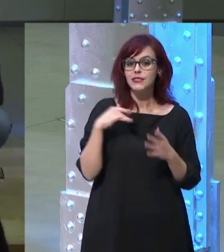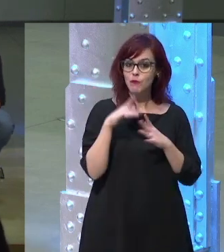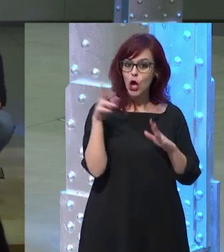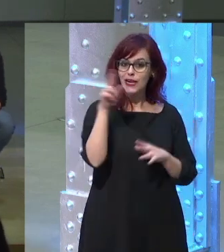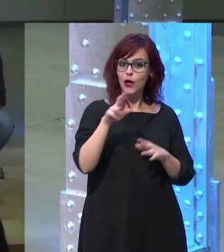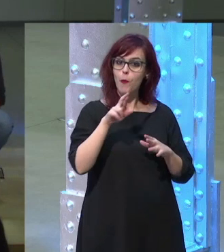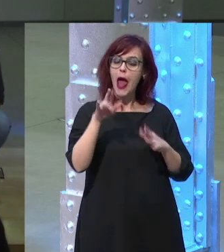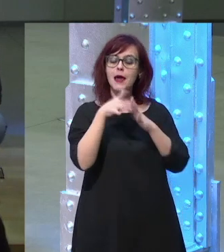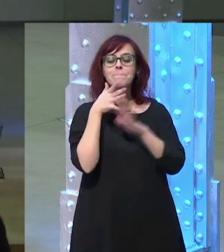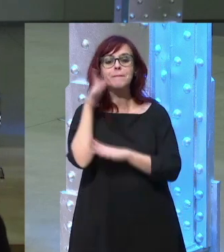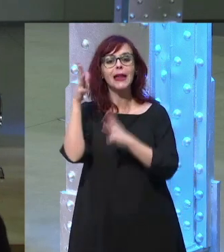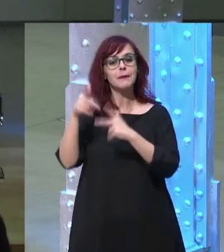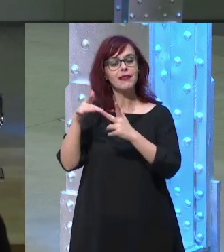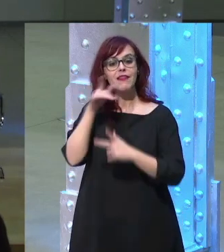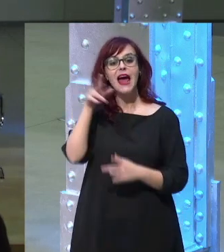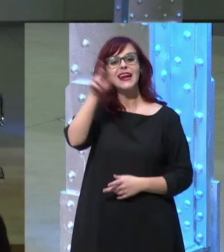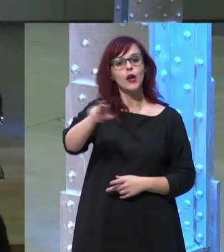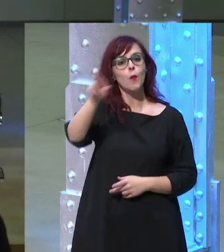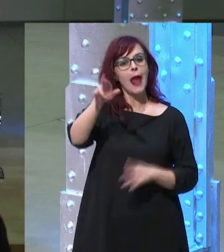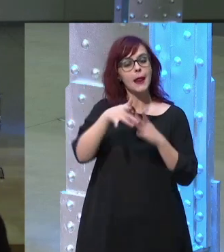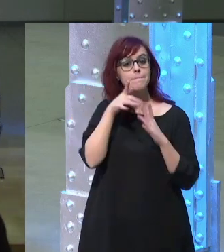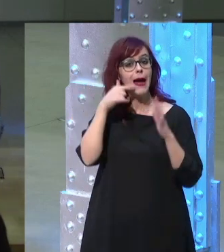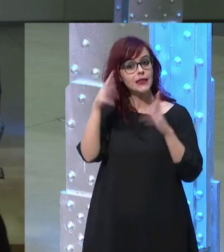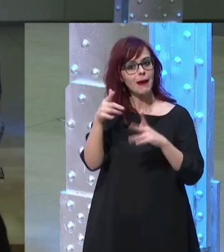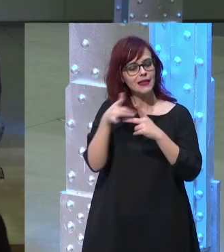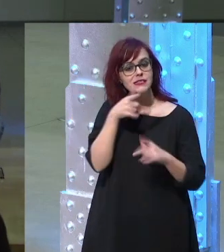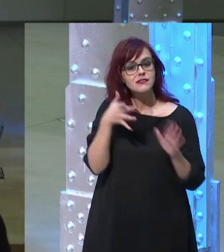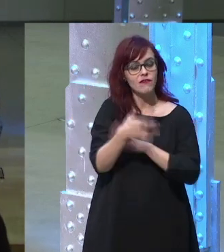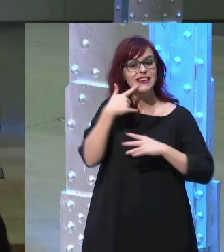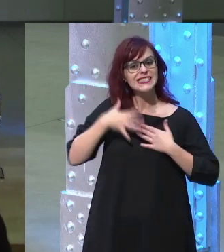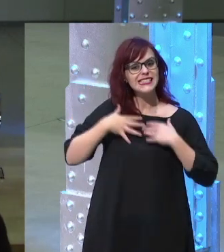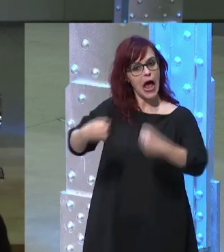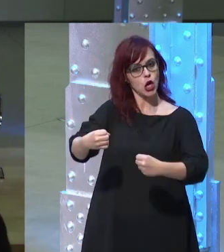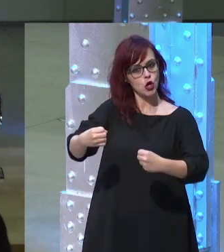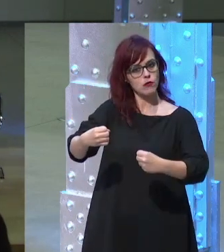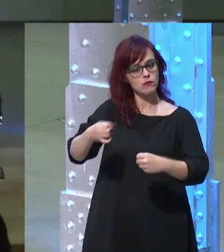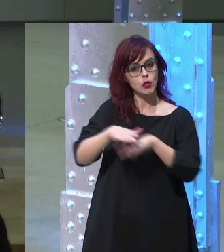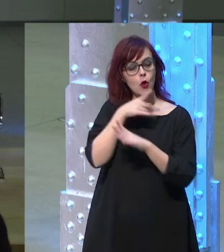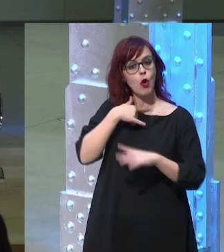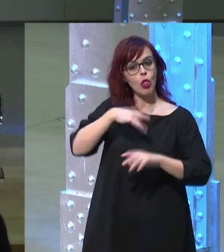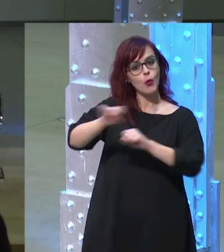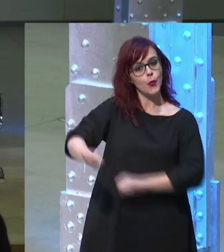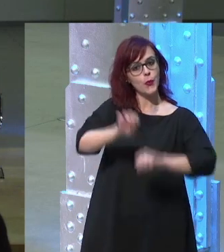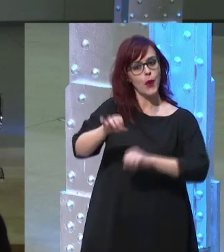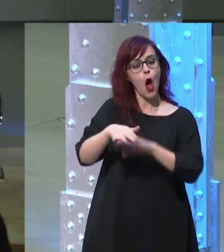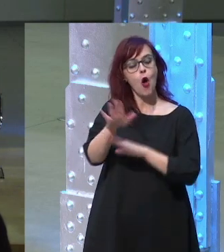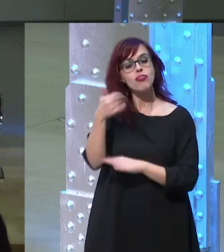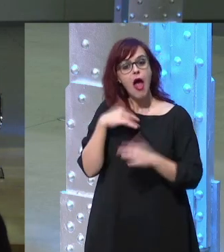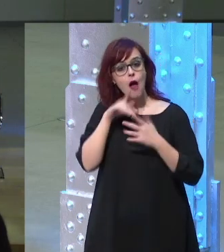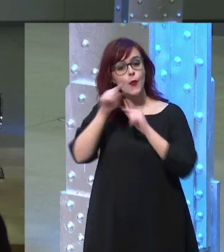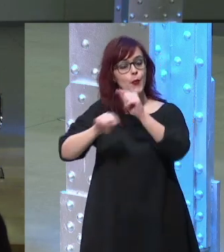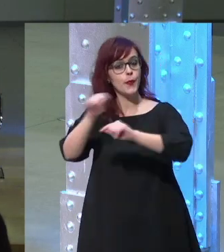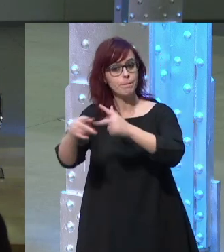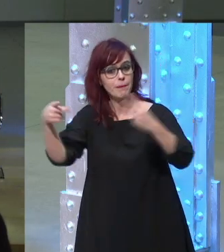palabra optimista. Porque por recuperados los matemáticos entienden gente que es sana de la enfermedad y que se queda inmune, o gente que ya no puede